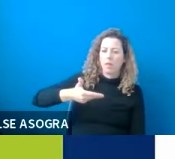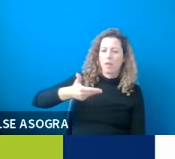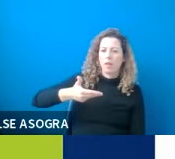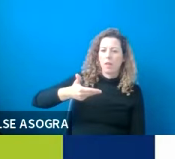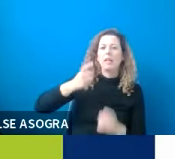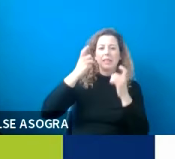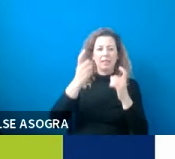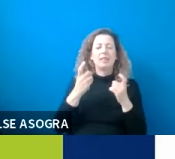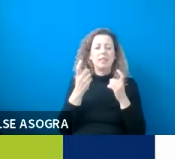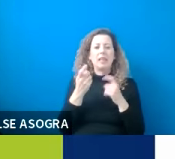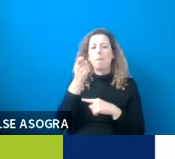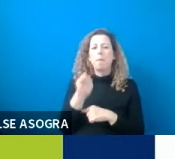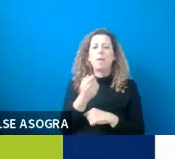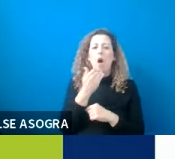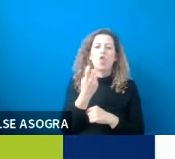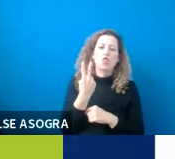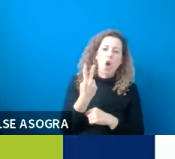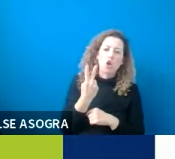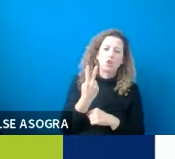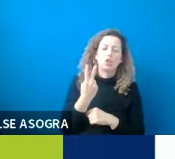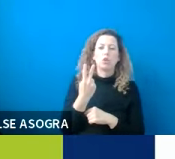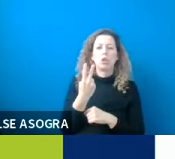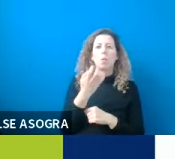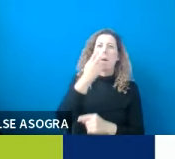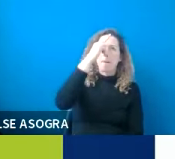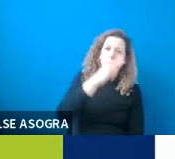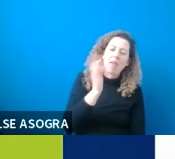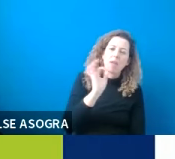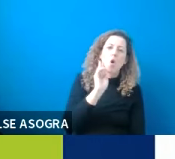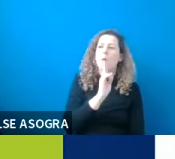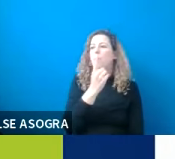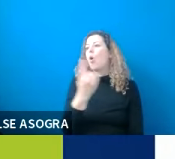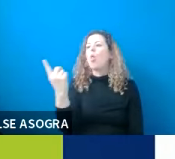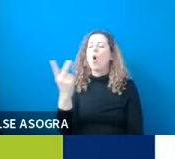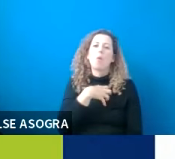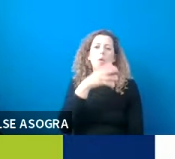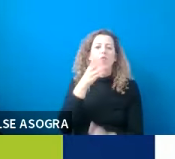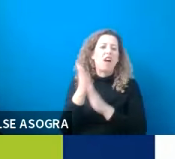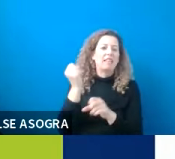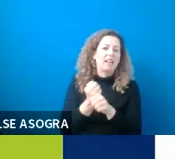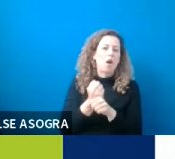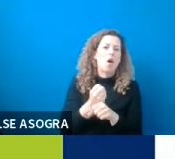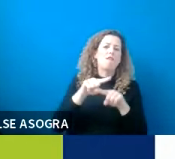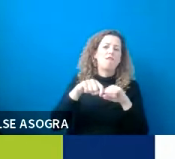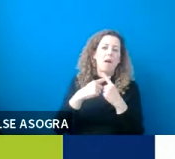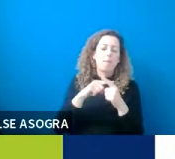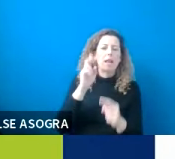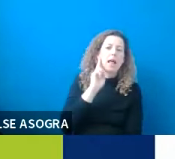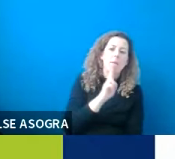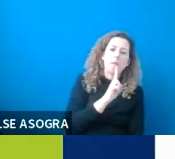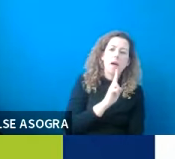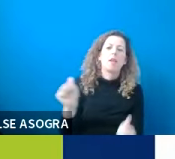intentar que al menos haya dos personas si no pueden ser padre y madre porque uno de los dos trabaje, pues si la familia viene acompañada, la madre viene